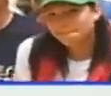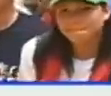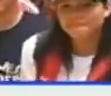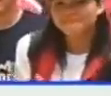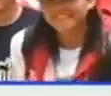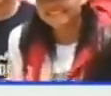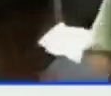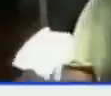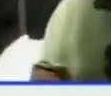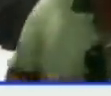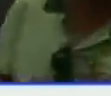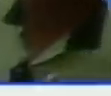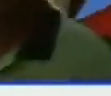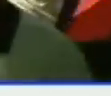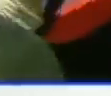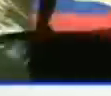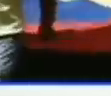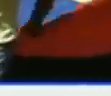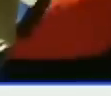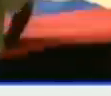contra el pueblo organizado,